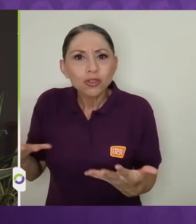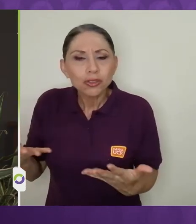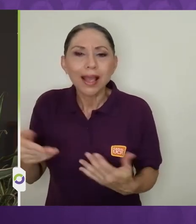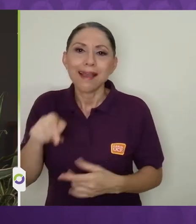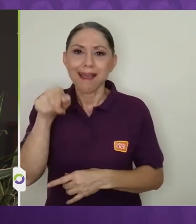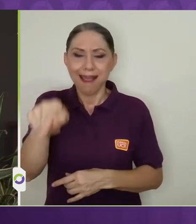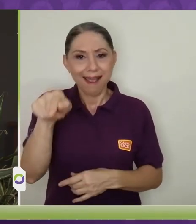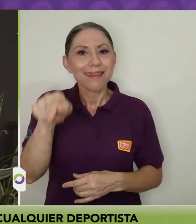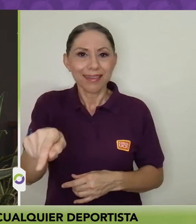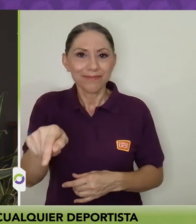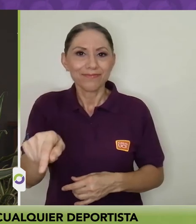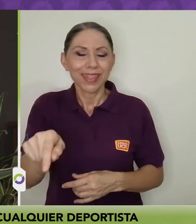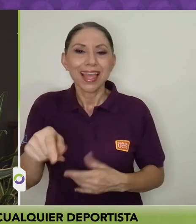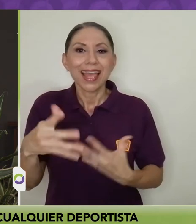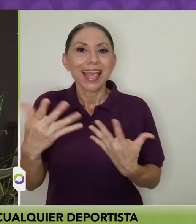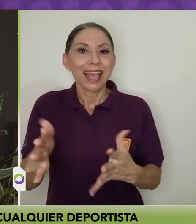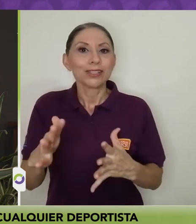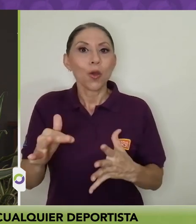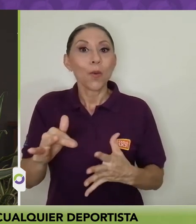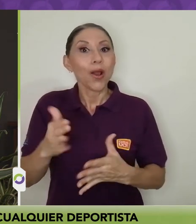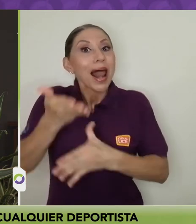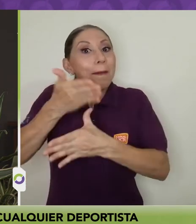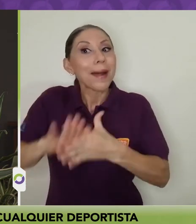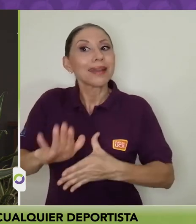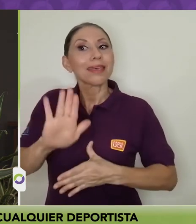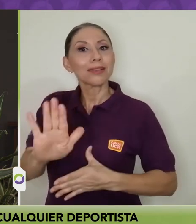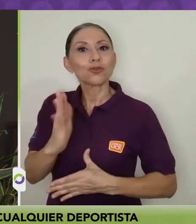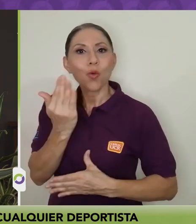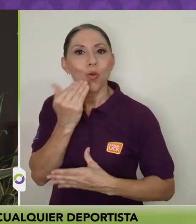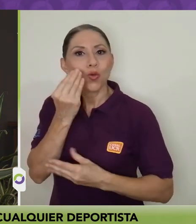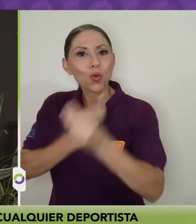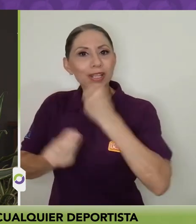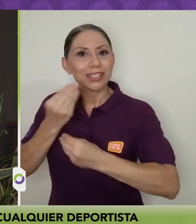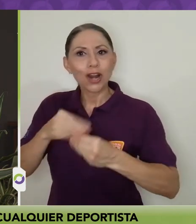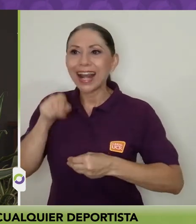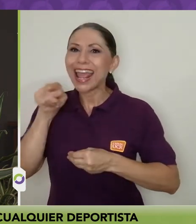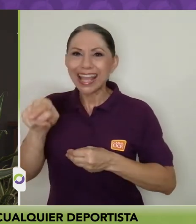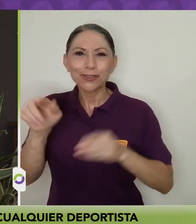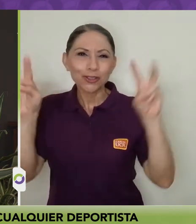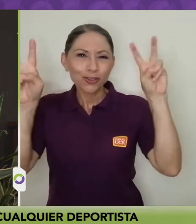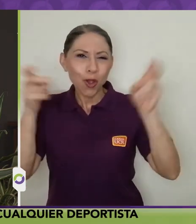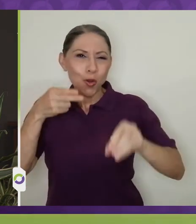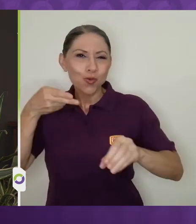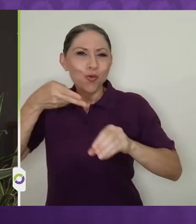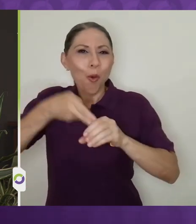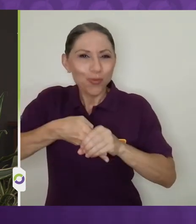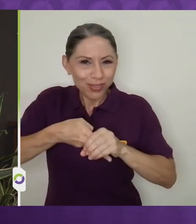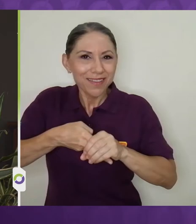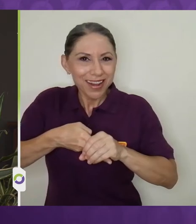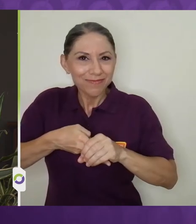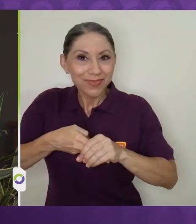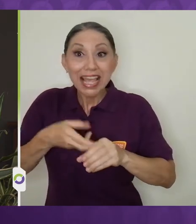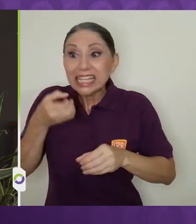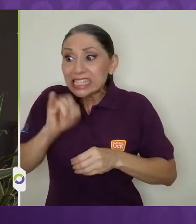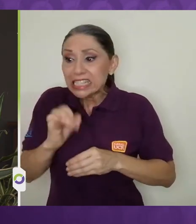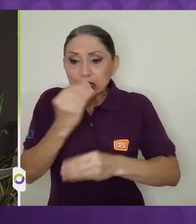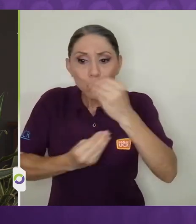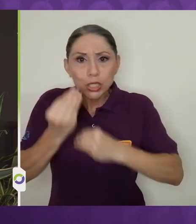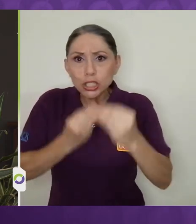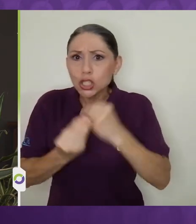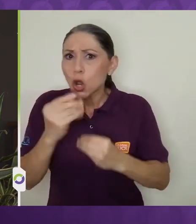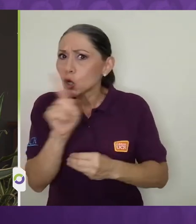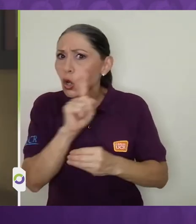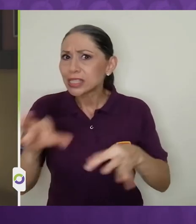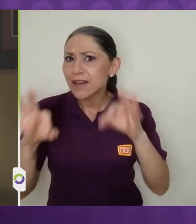interviene la parte nutricional. Ese es el combustible de cualquier deportista, y si la parte nutricional no está bien